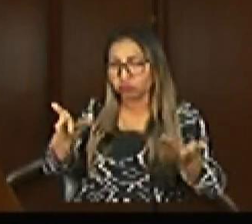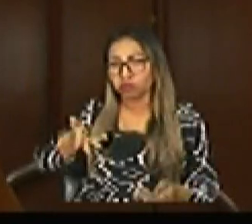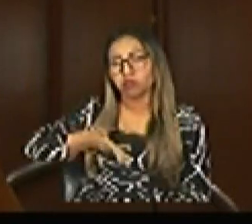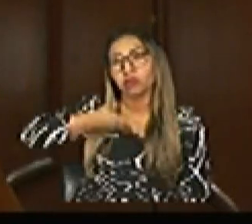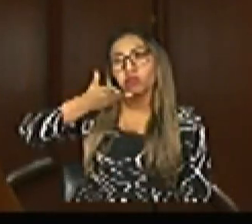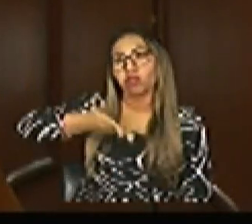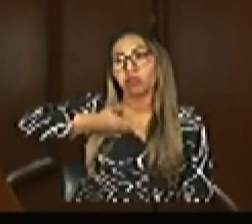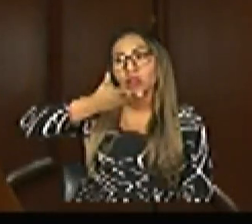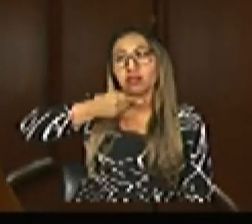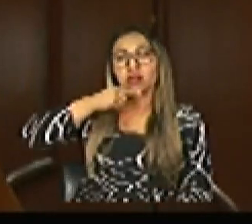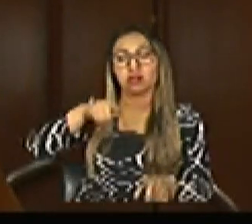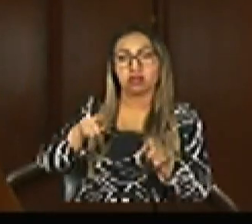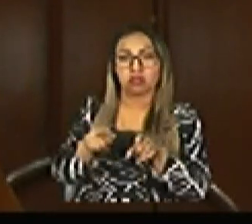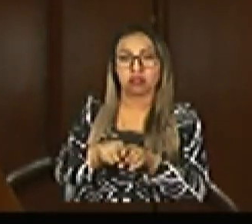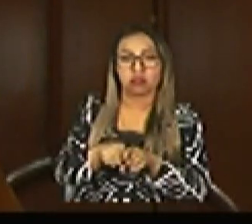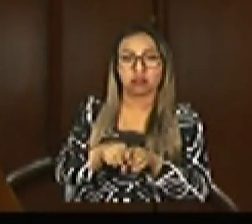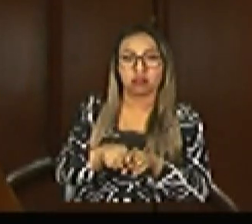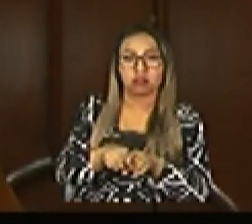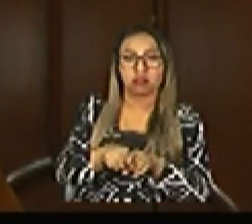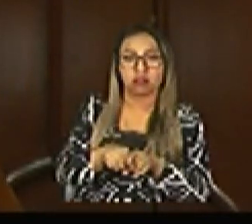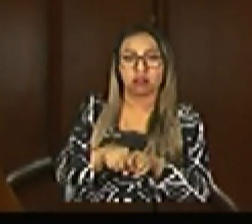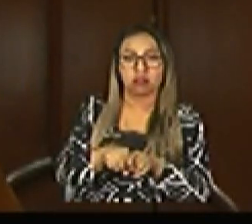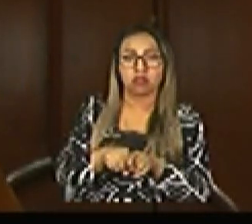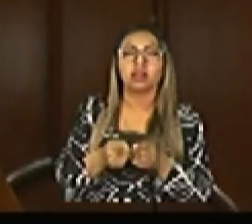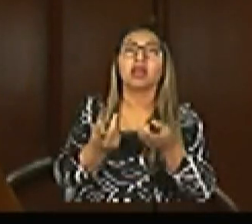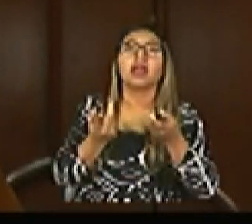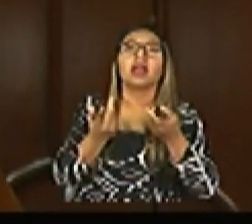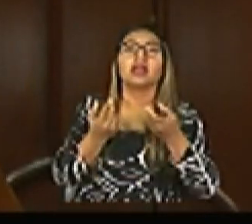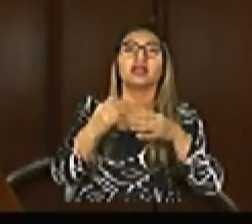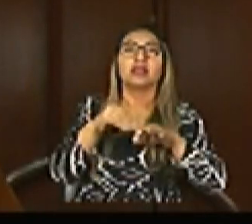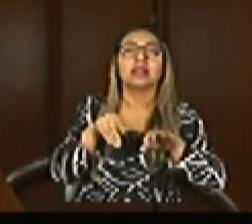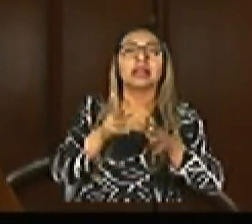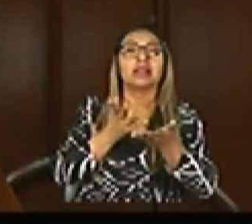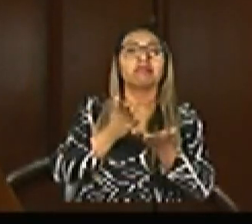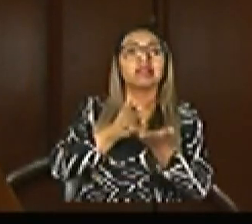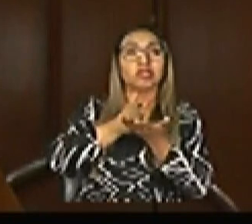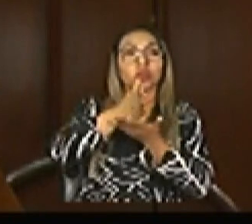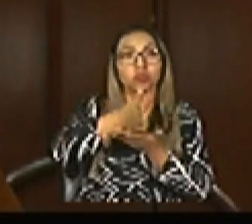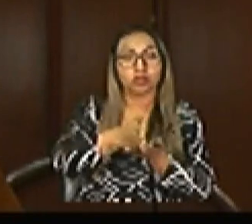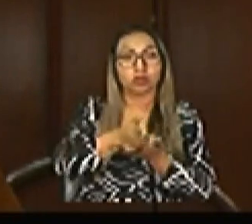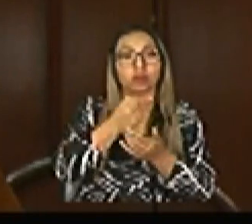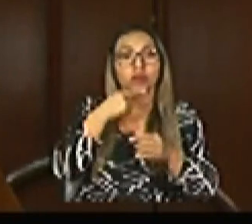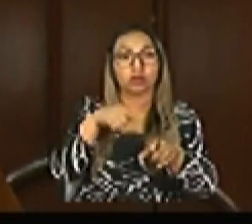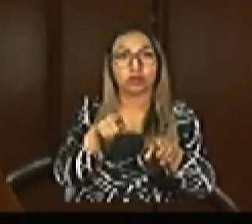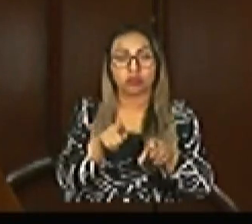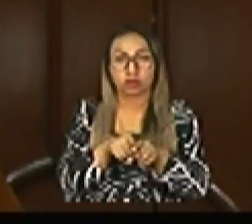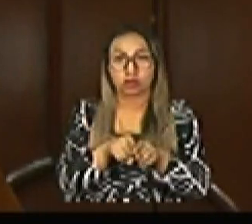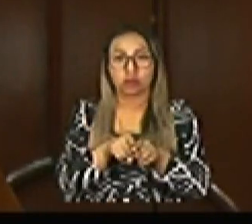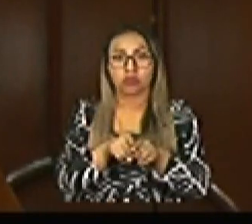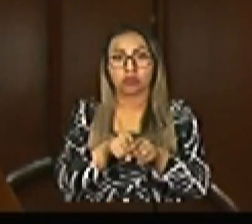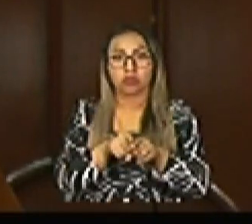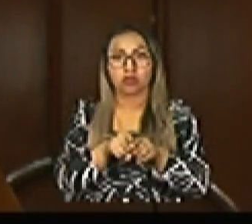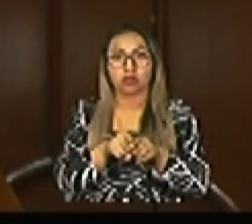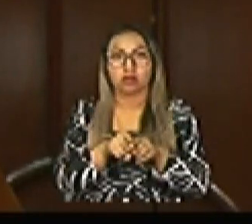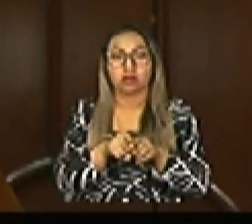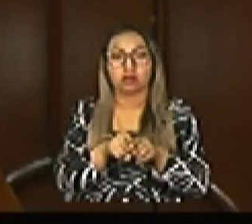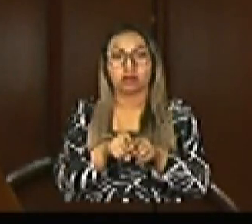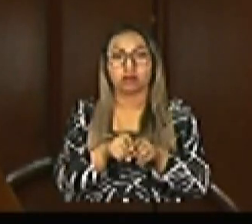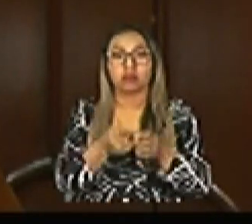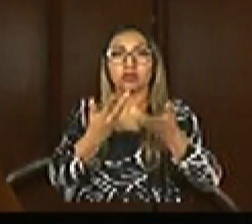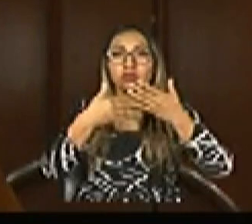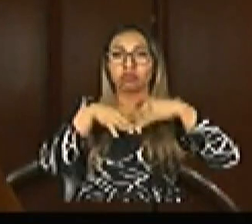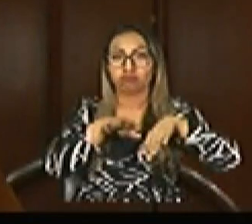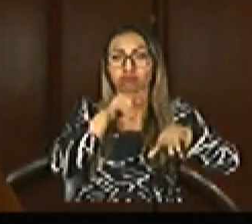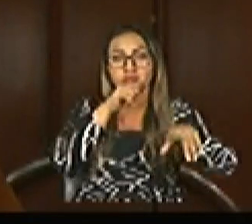un desarrollo socioeconómico inclusivo, reducir las brechas sociales, impulsar el desarrollo